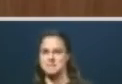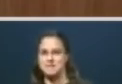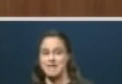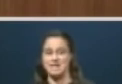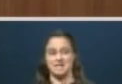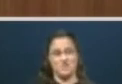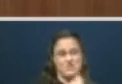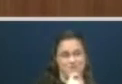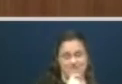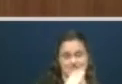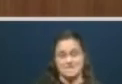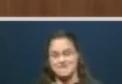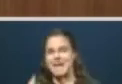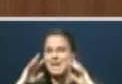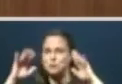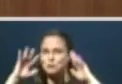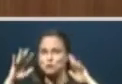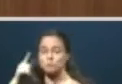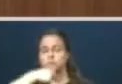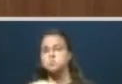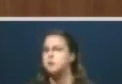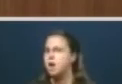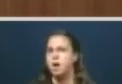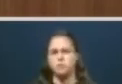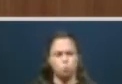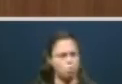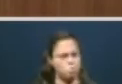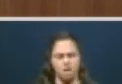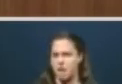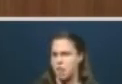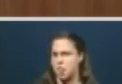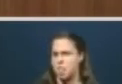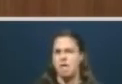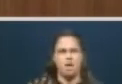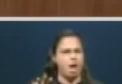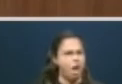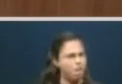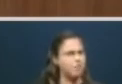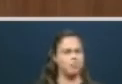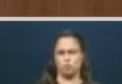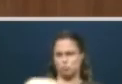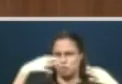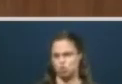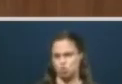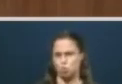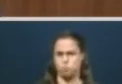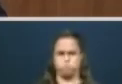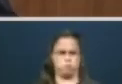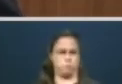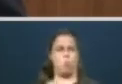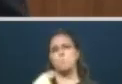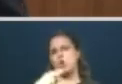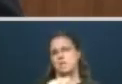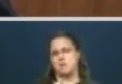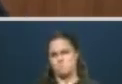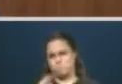esperanza quiero aceptar con humildad y de antemano todas y serán muchas las críticas políticas